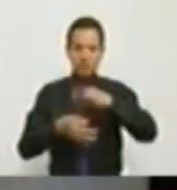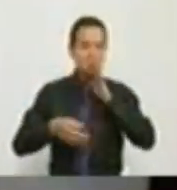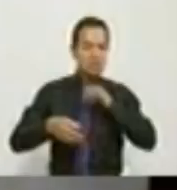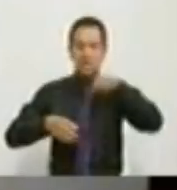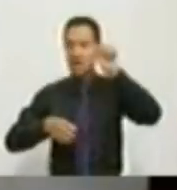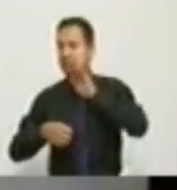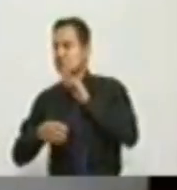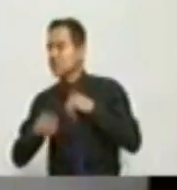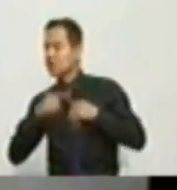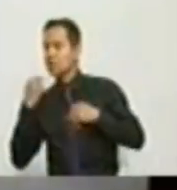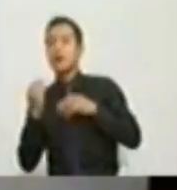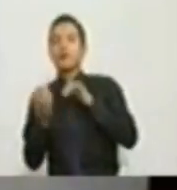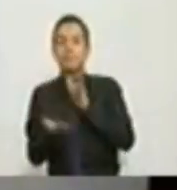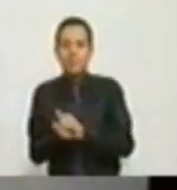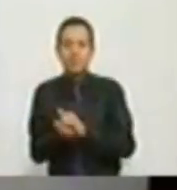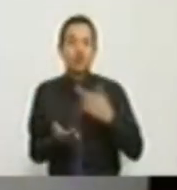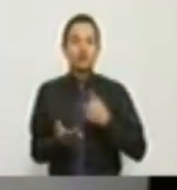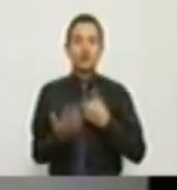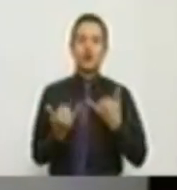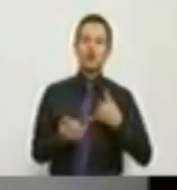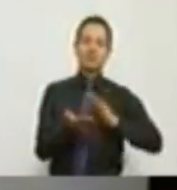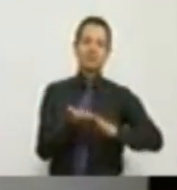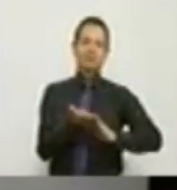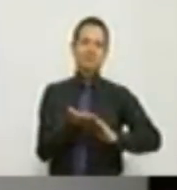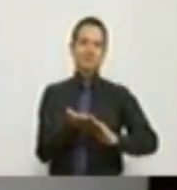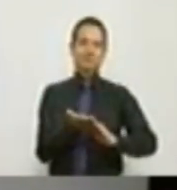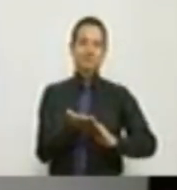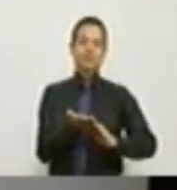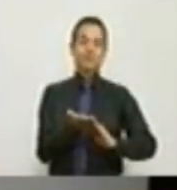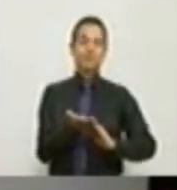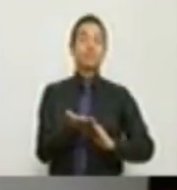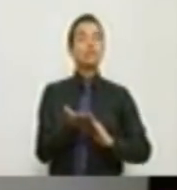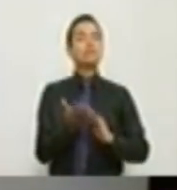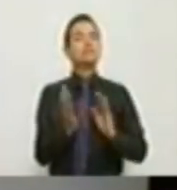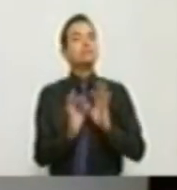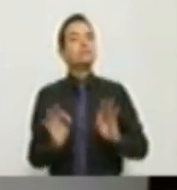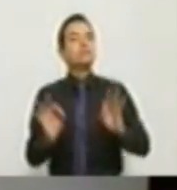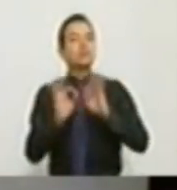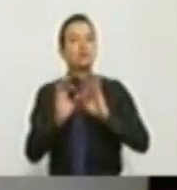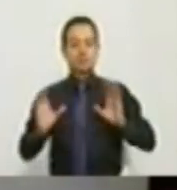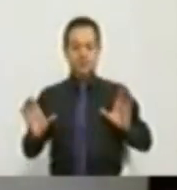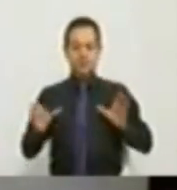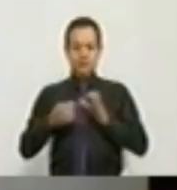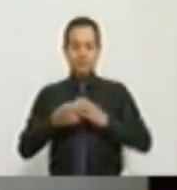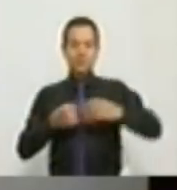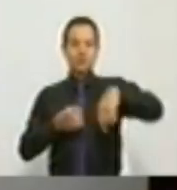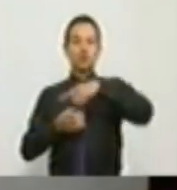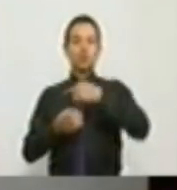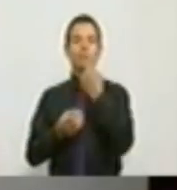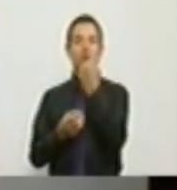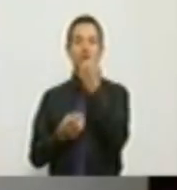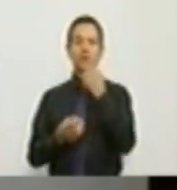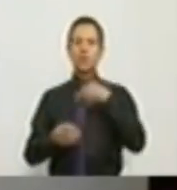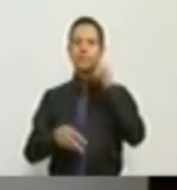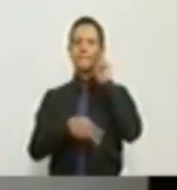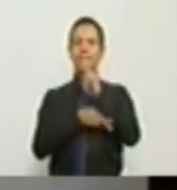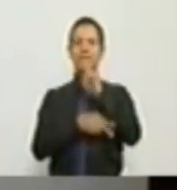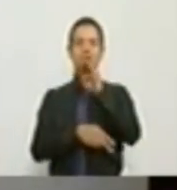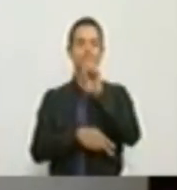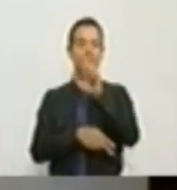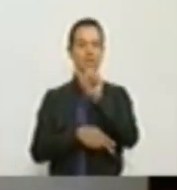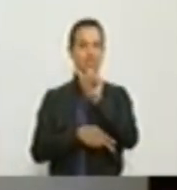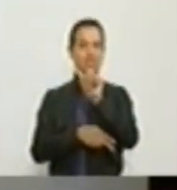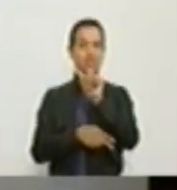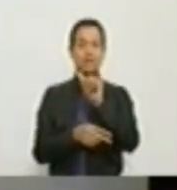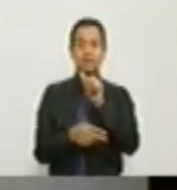Esa situación nosotros queremos remediarla. Y si era necesario que el partido Mira estuviera por fuera